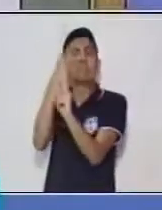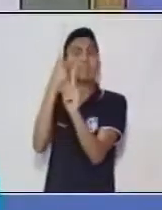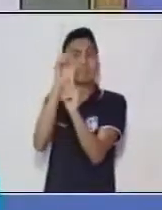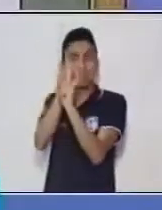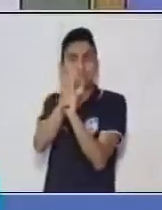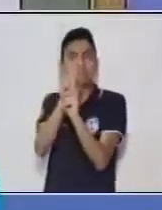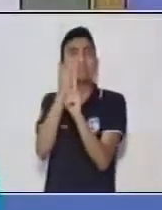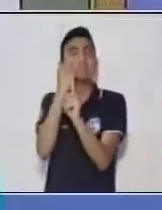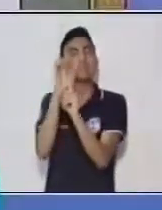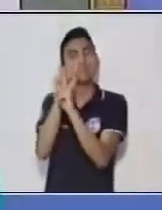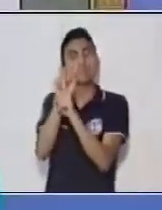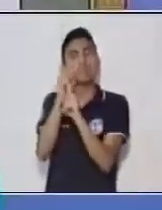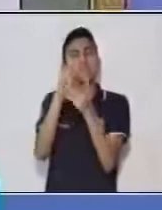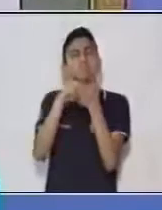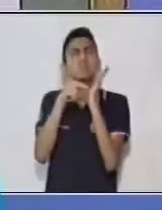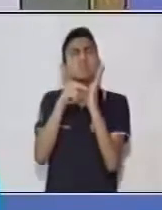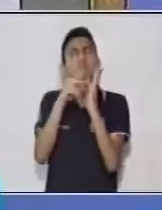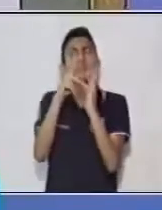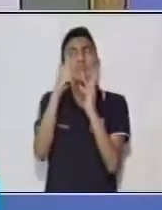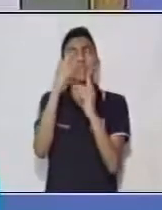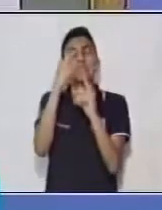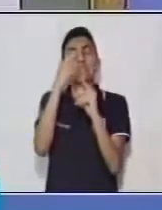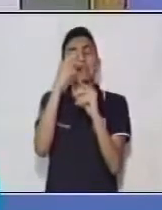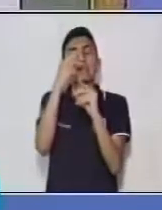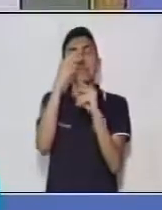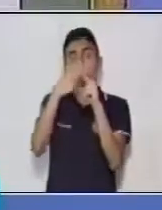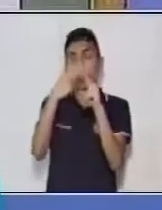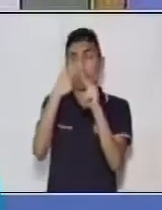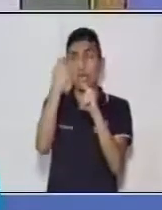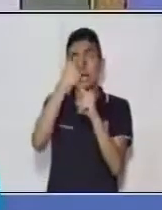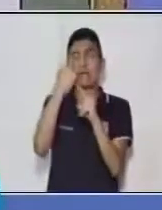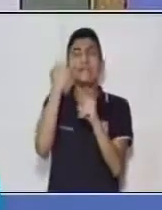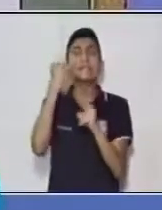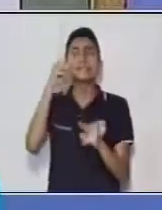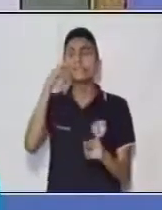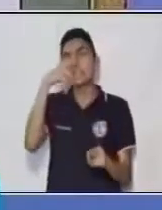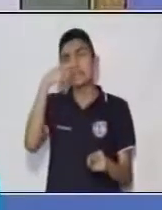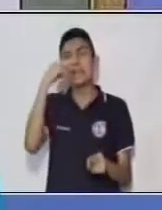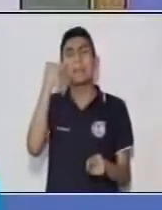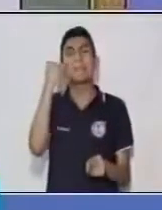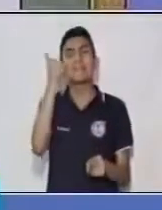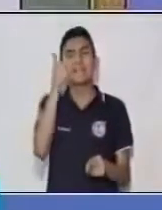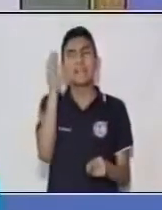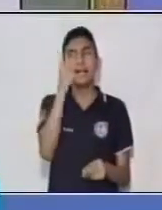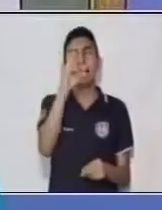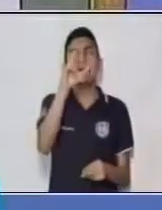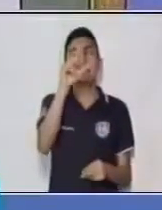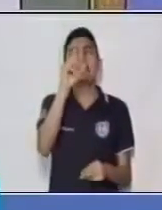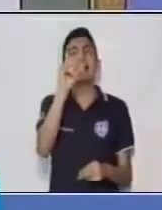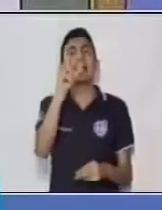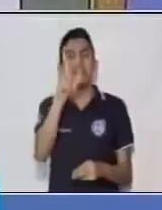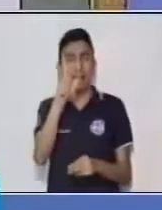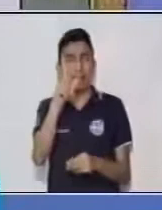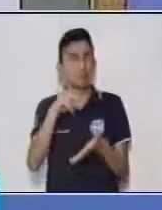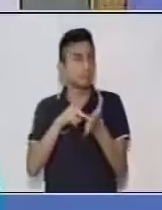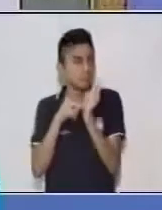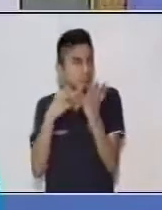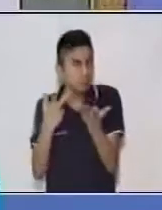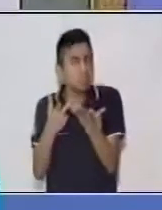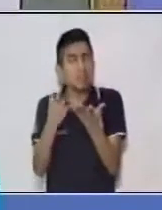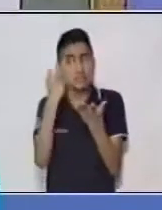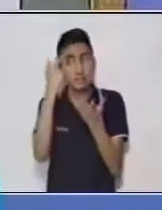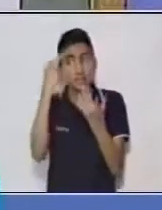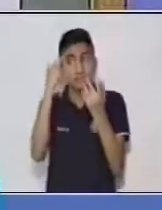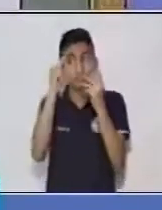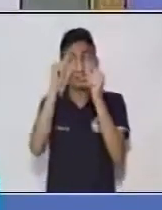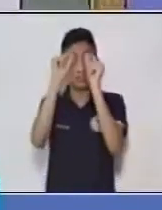es la simetría radial. La simetría radial consiste en que la figura